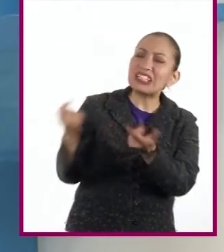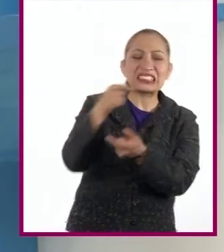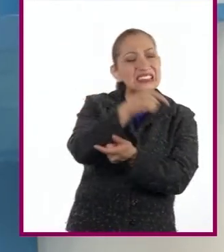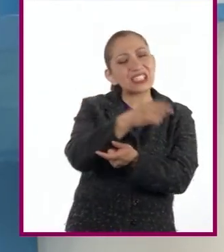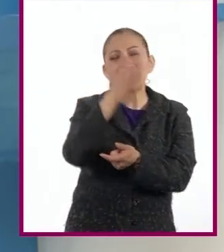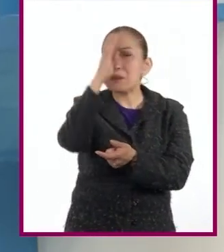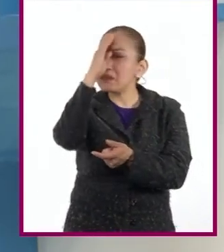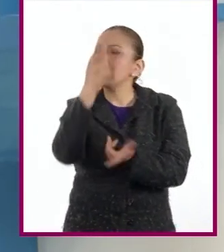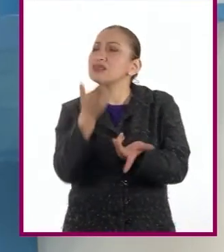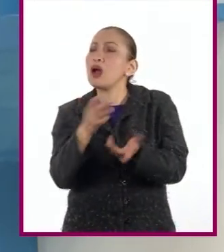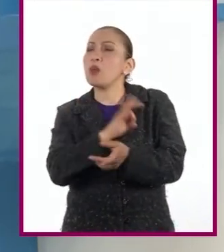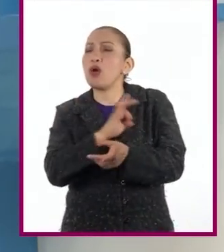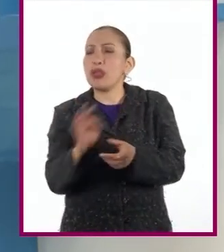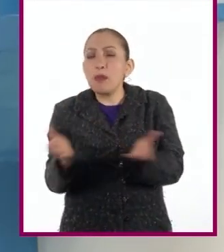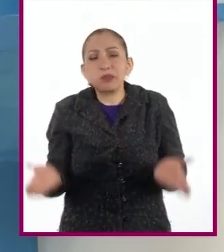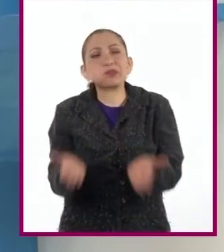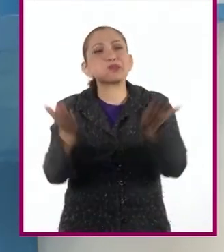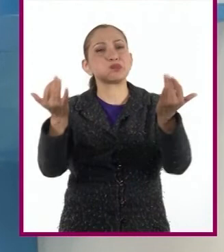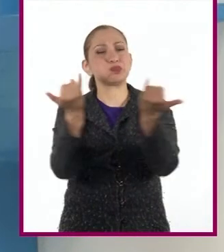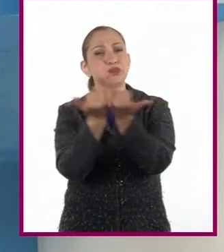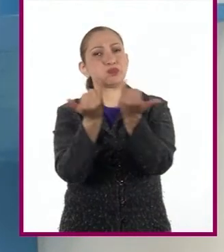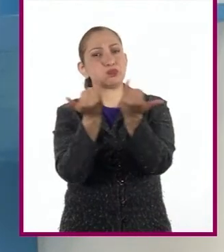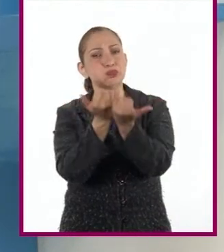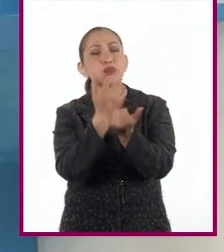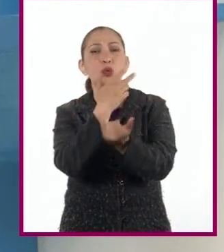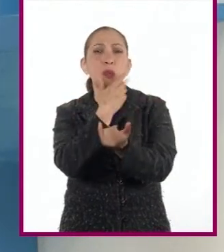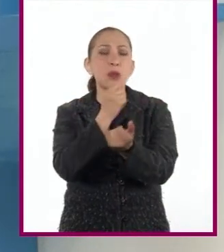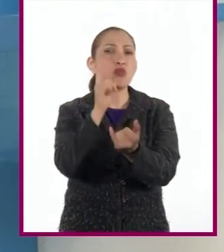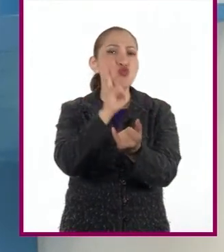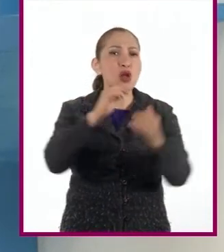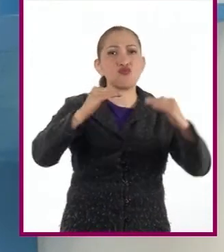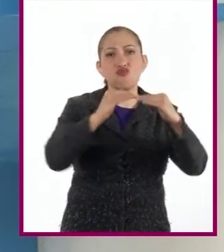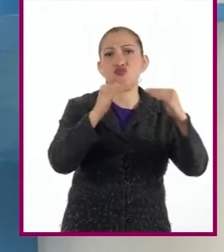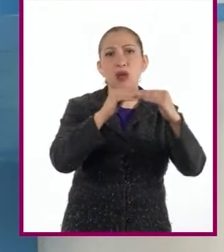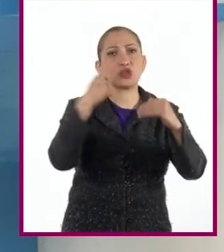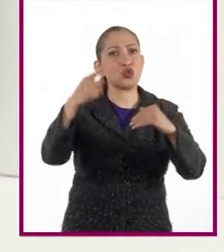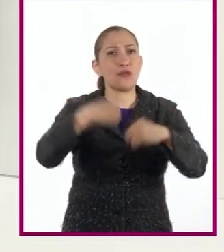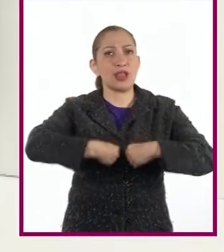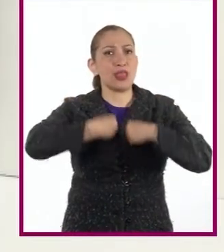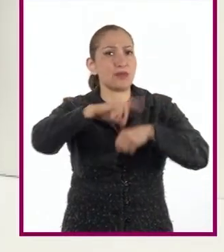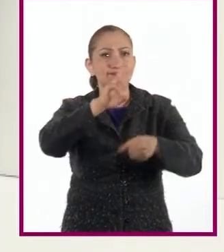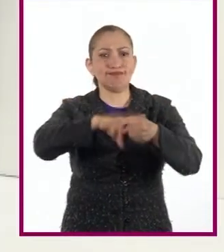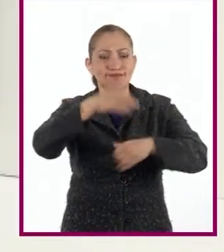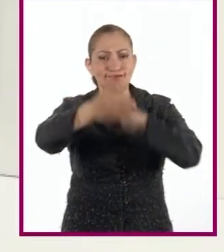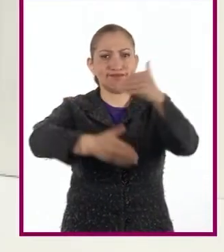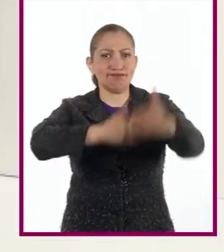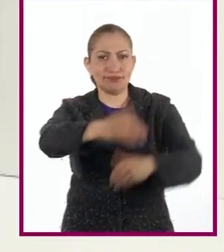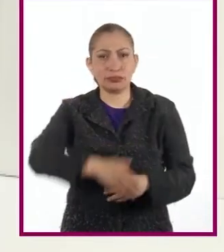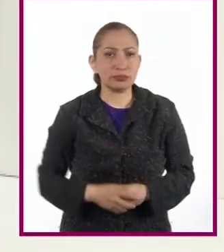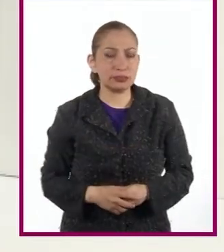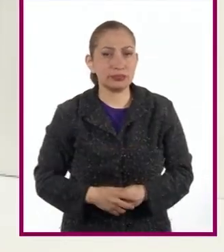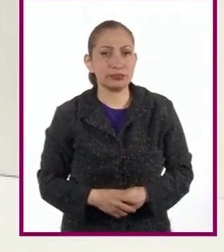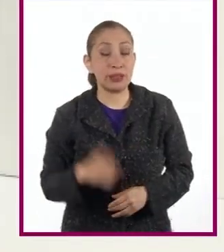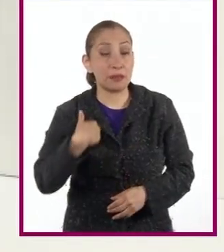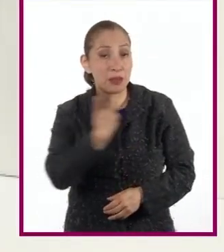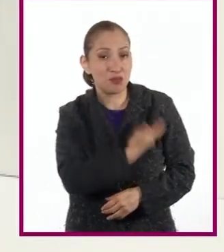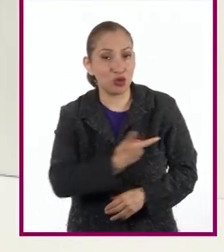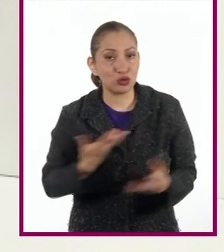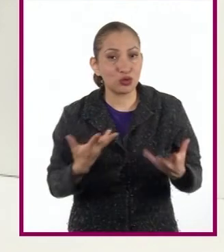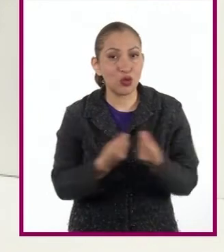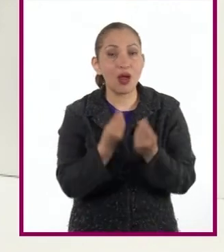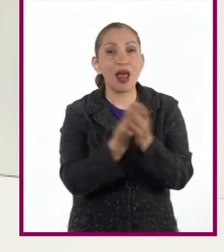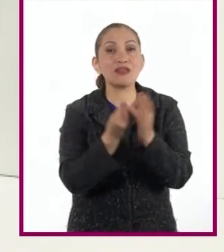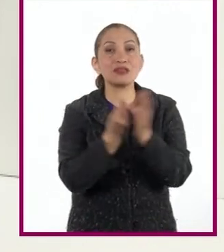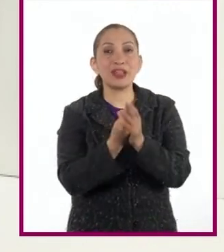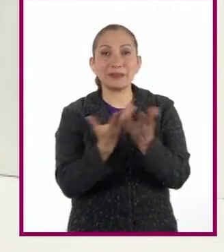acerca de cómo pueden promover la equidad de género en sus relaciones cotidianas. Fue un gusto compartir esta